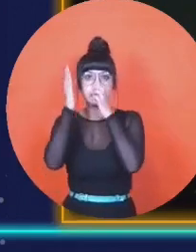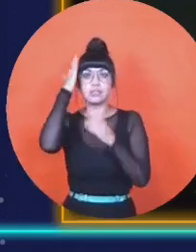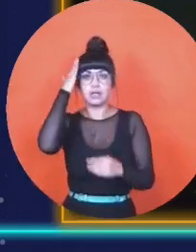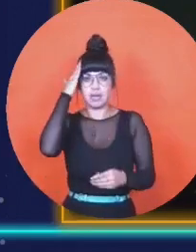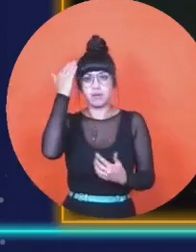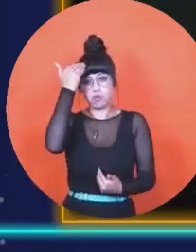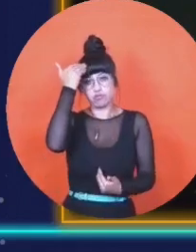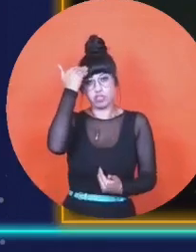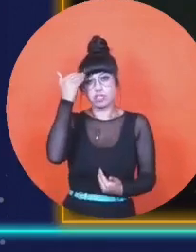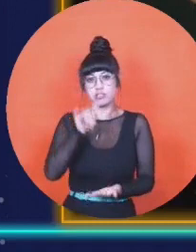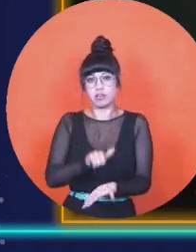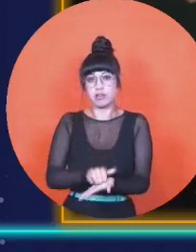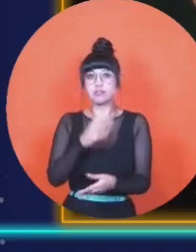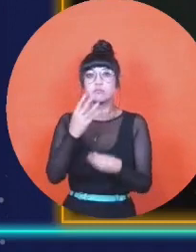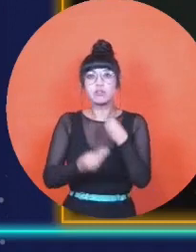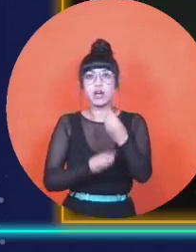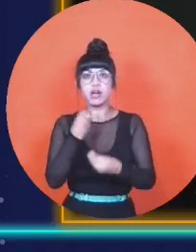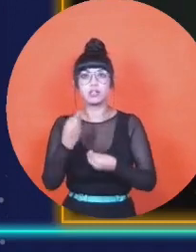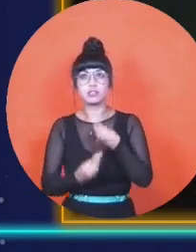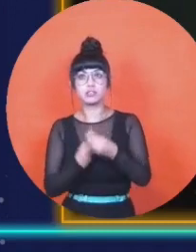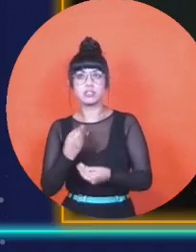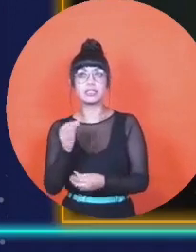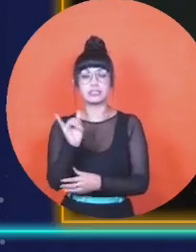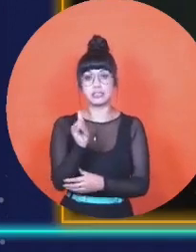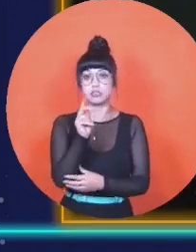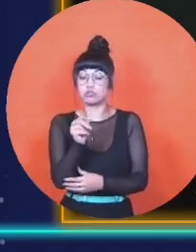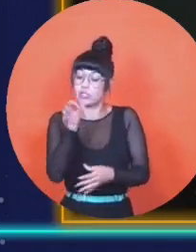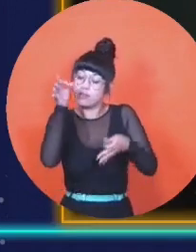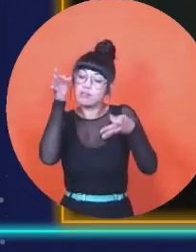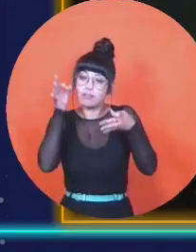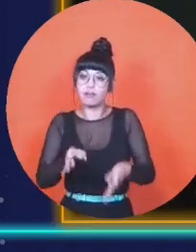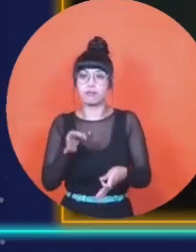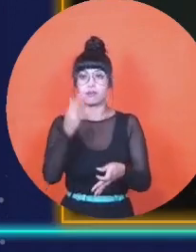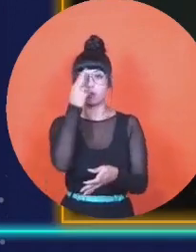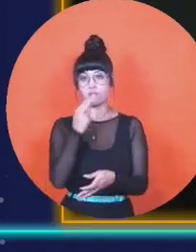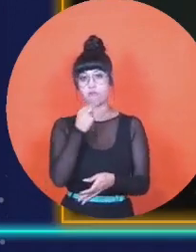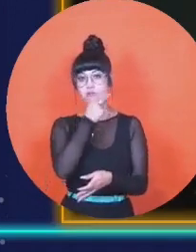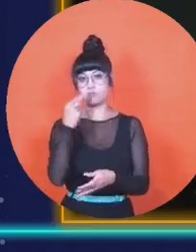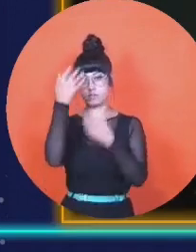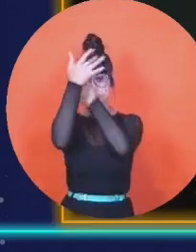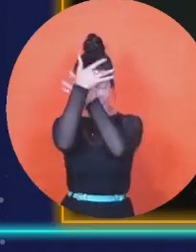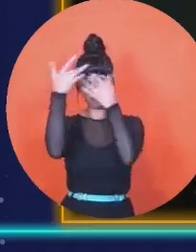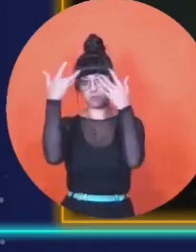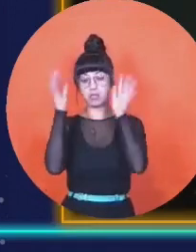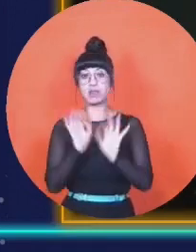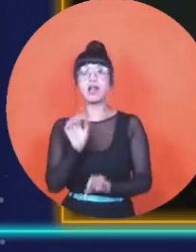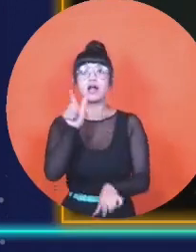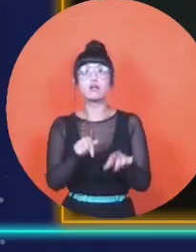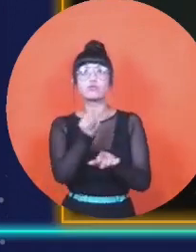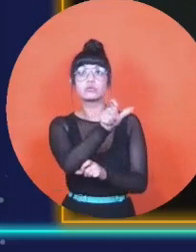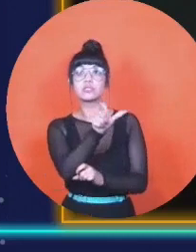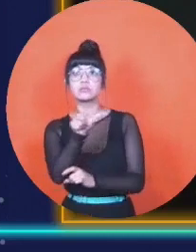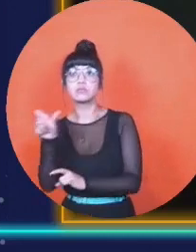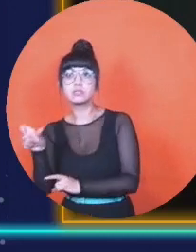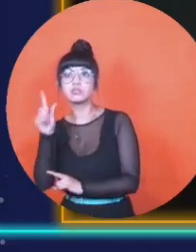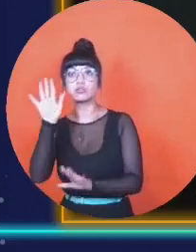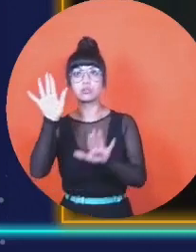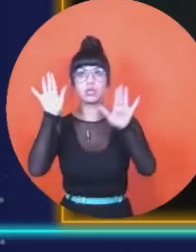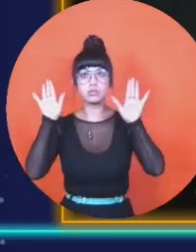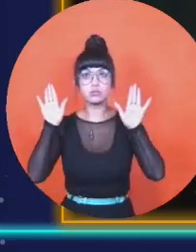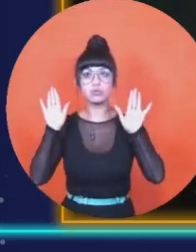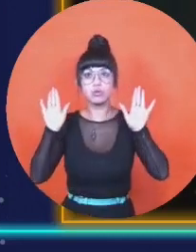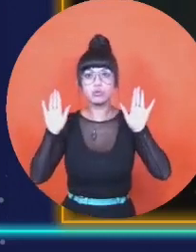eso y sabemos que para hacer lo que queremos hacer, sí o sí tenemos que tener un compromiso con la salud mental. Tenemos personas en el equipo con déficit de